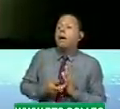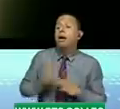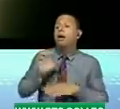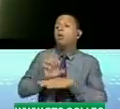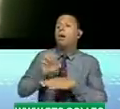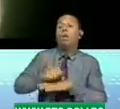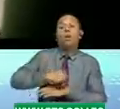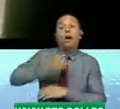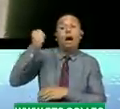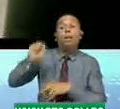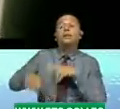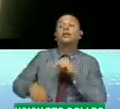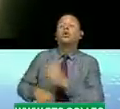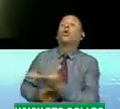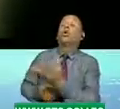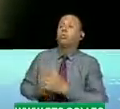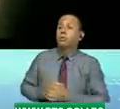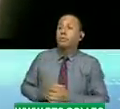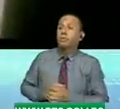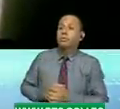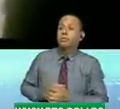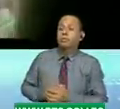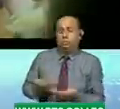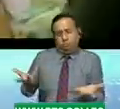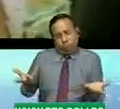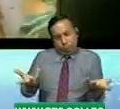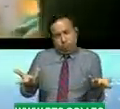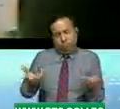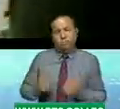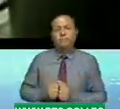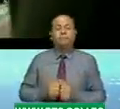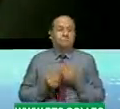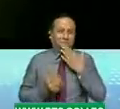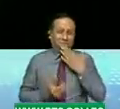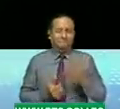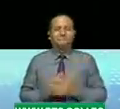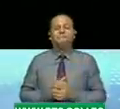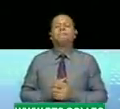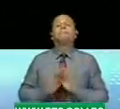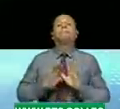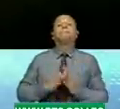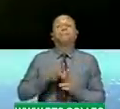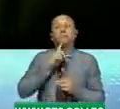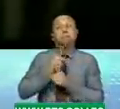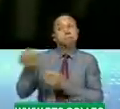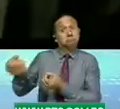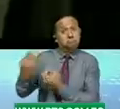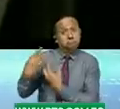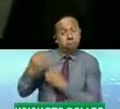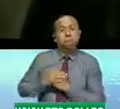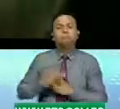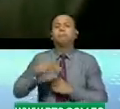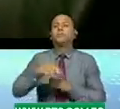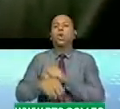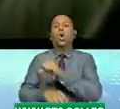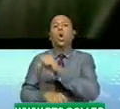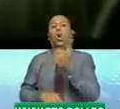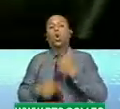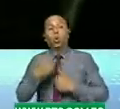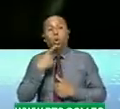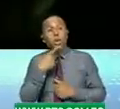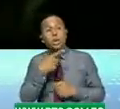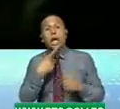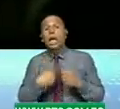ley. Que gane Ecuador, no puede ser de otra manera. Gracias, amigo. Muchas gracias por esas declaraciones. Acá también, a ver, de Quito